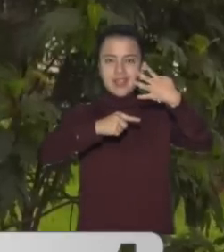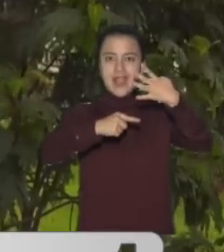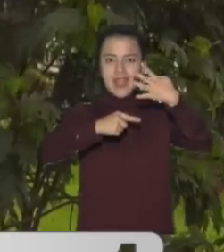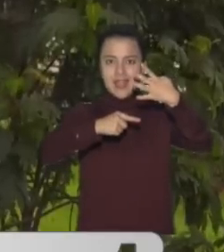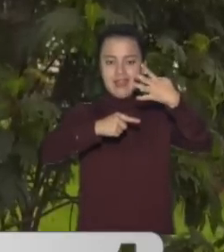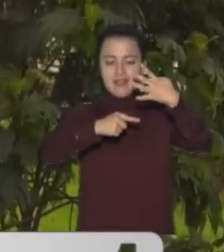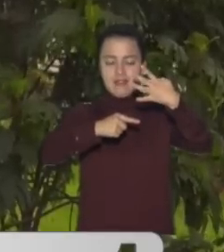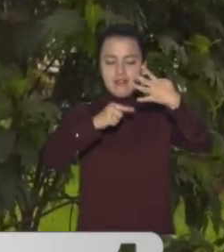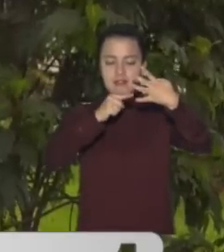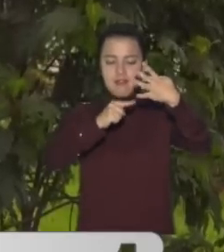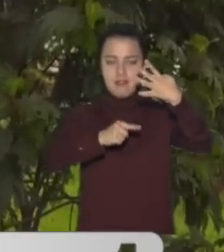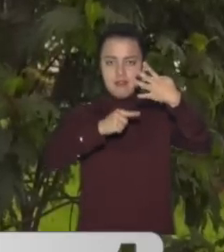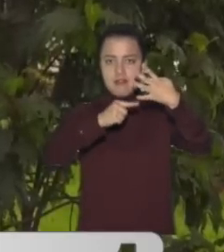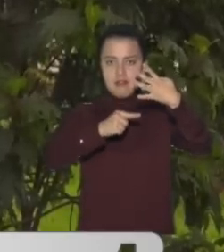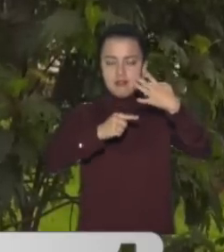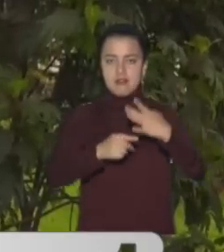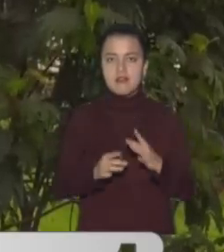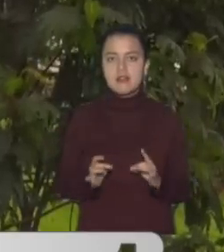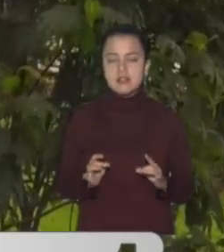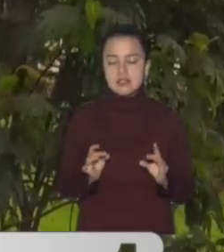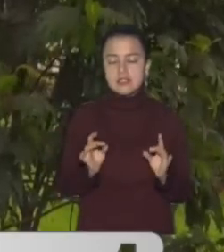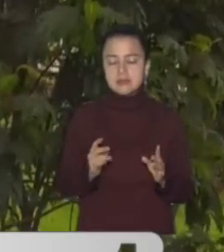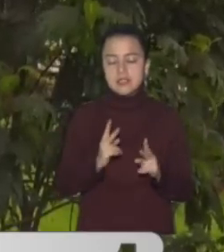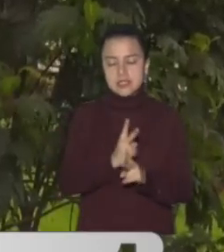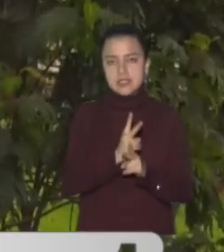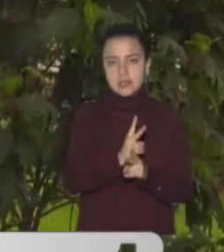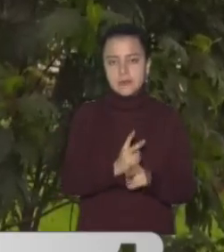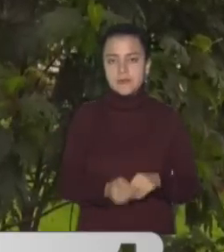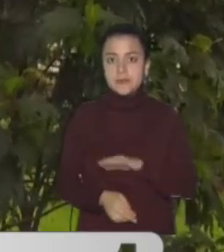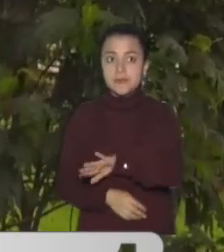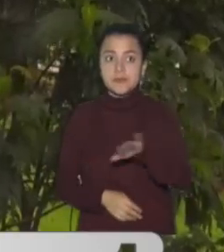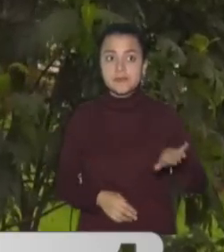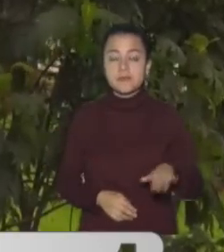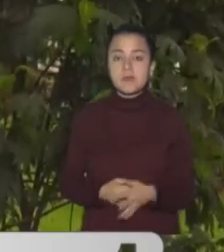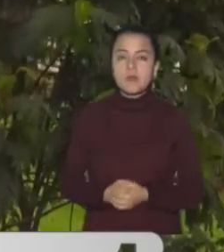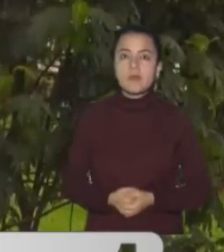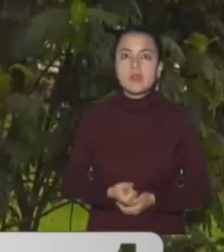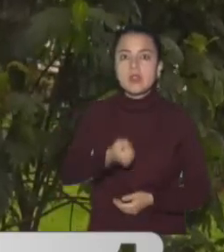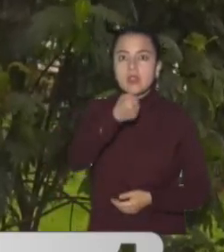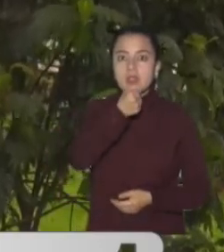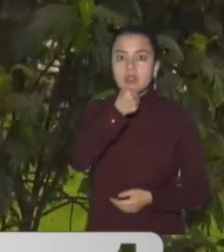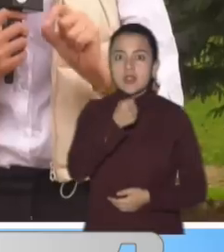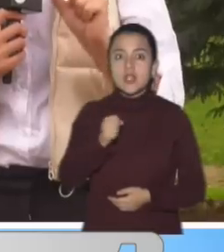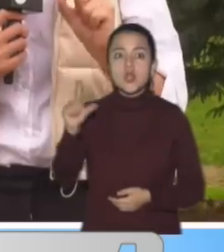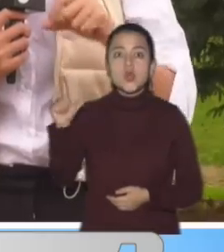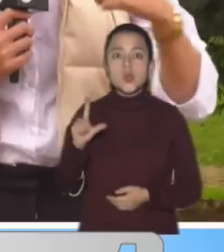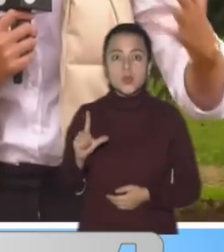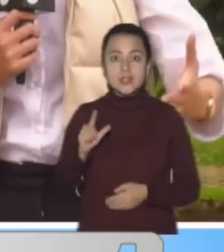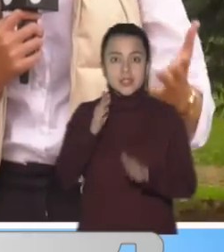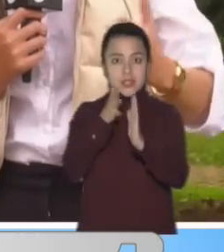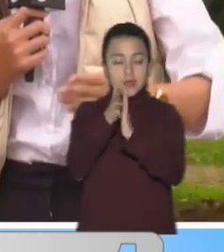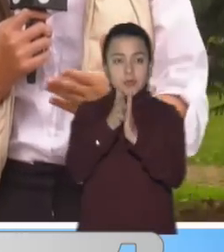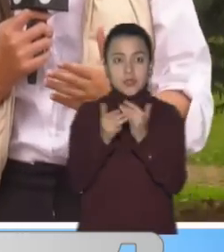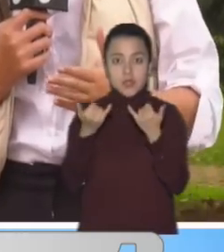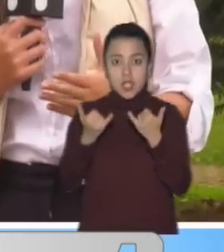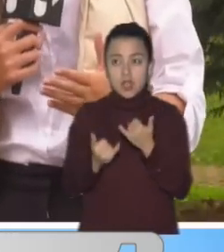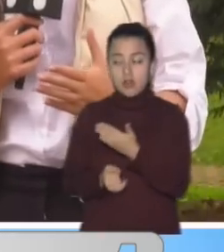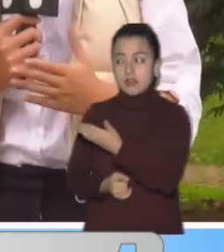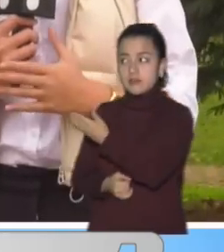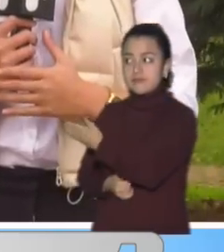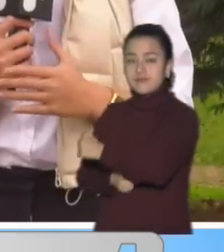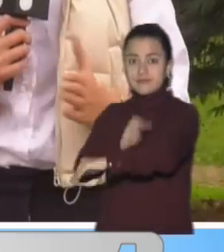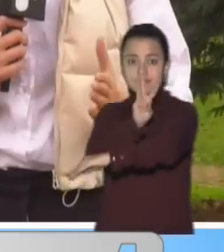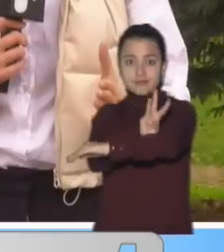Luisa, exactamente hoy habilitó la Secretaría de Hacienda el botón de descarga y paga ya el impuesto predial o